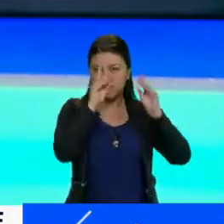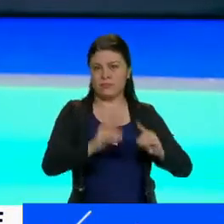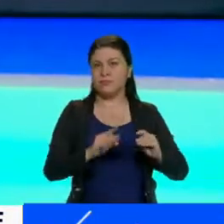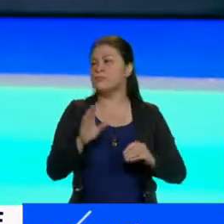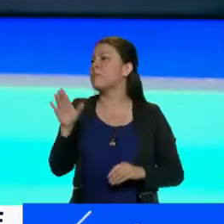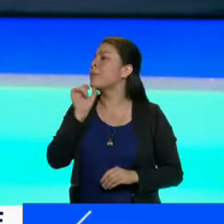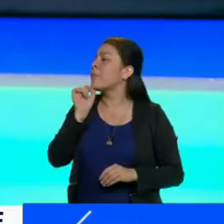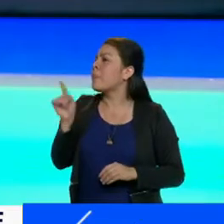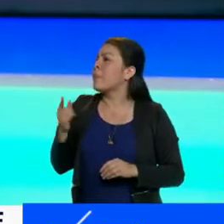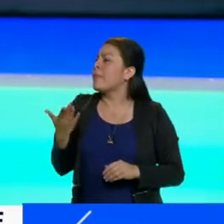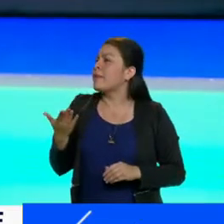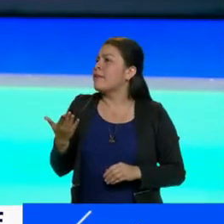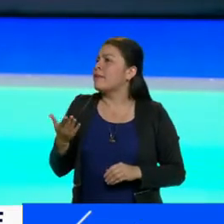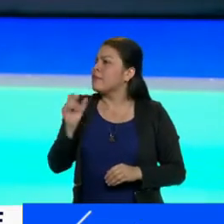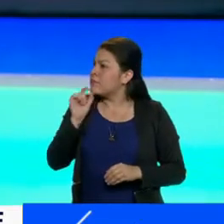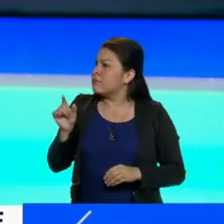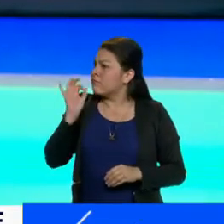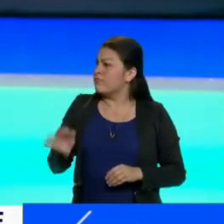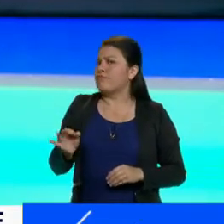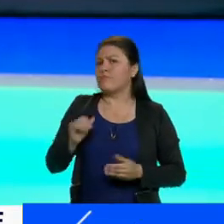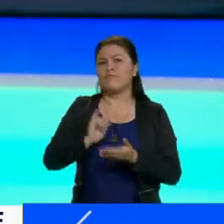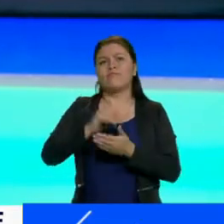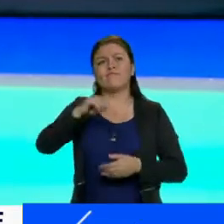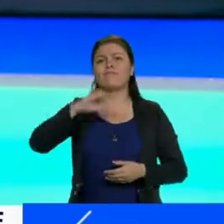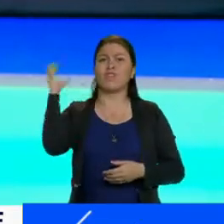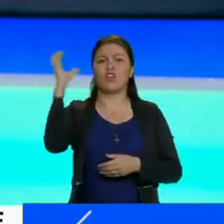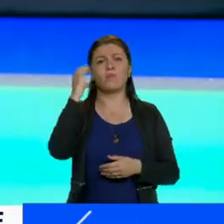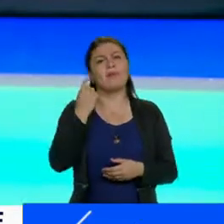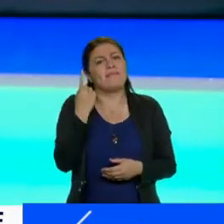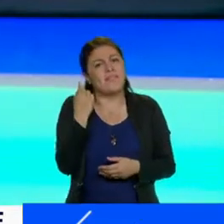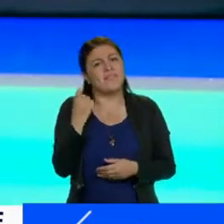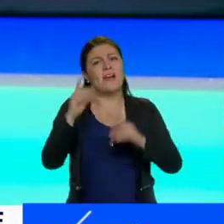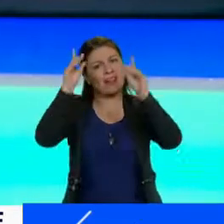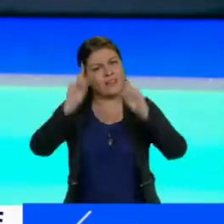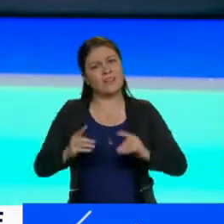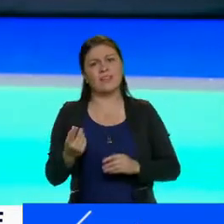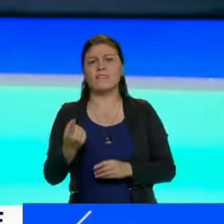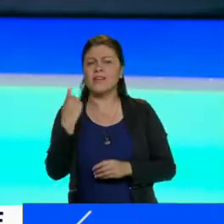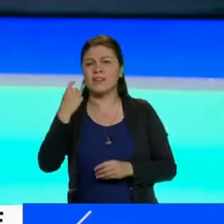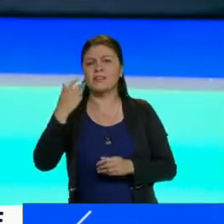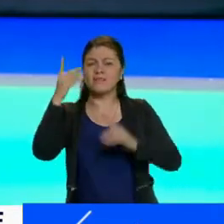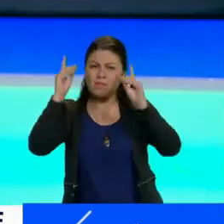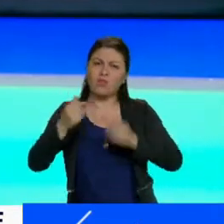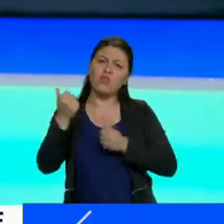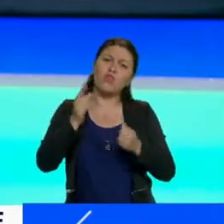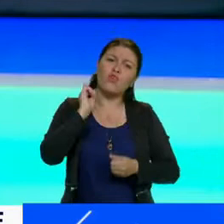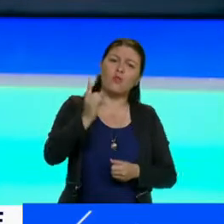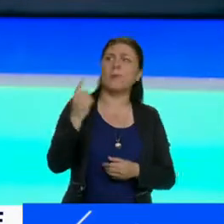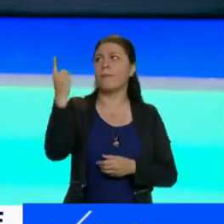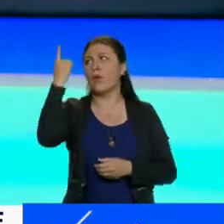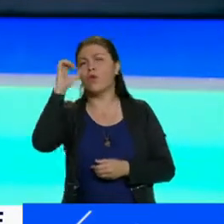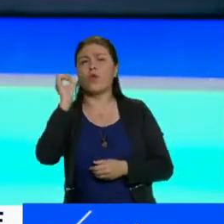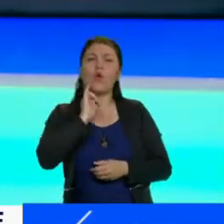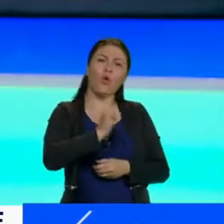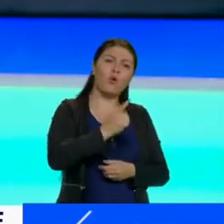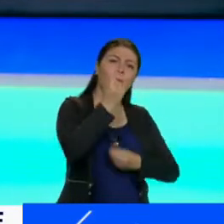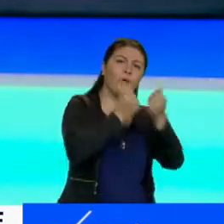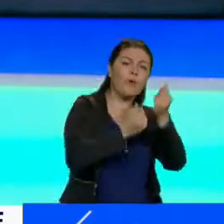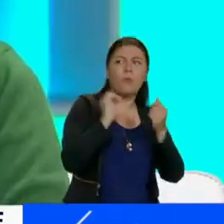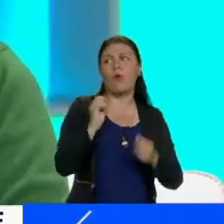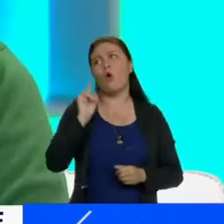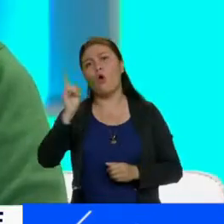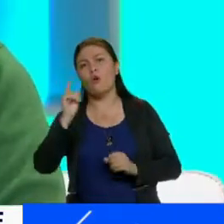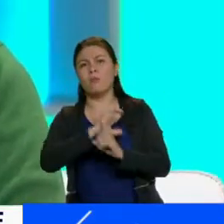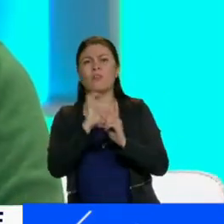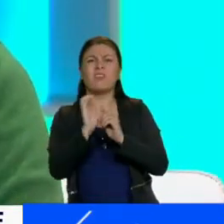que se han dejado de tomar en Colombia por cuenta de esas variables o políticas o económicas o culturales? Pues mire,